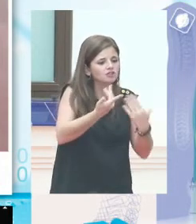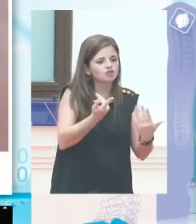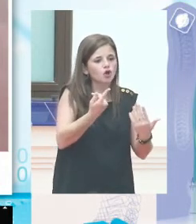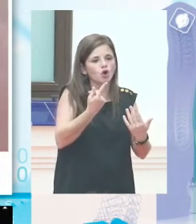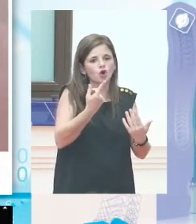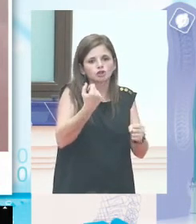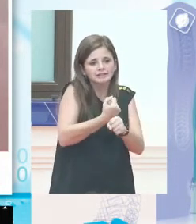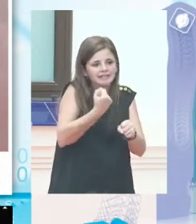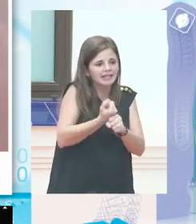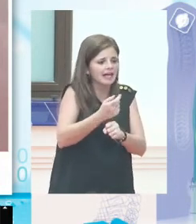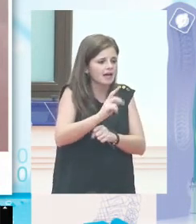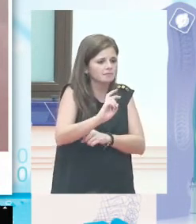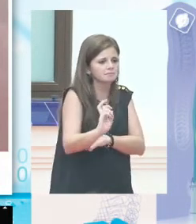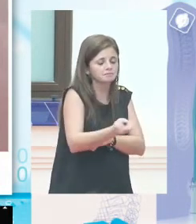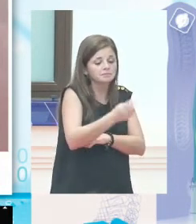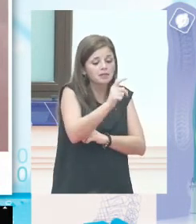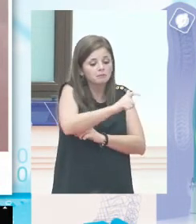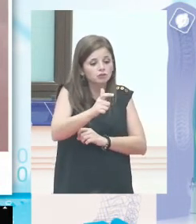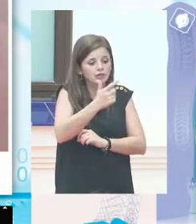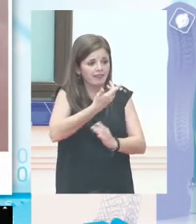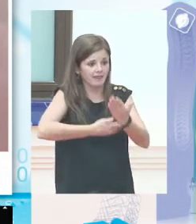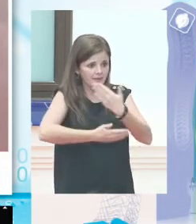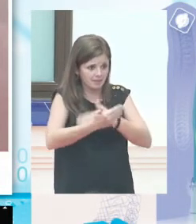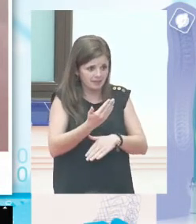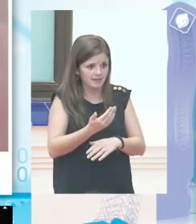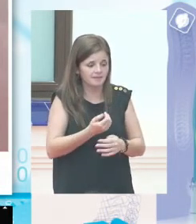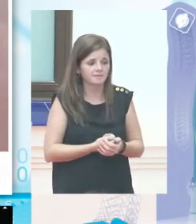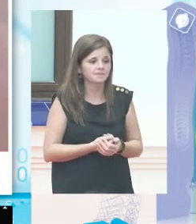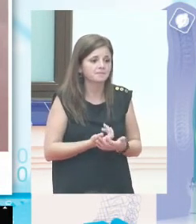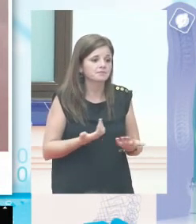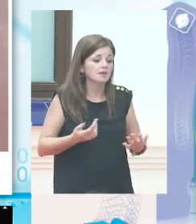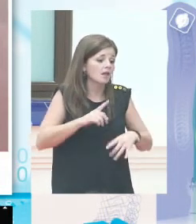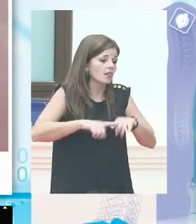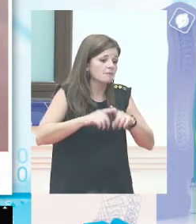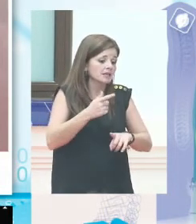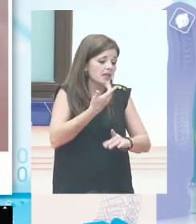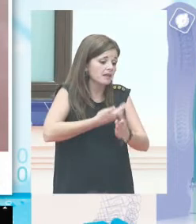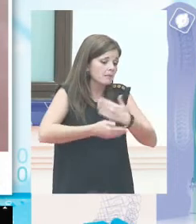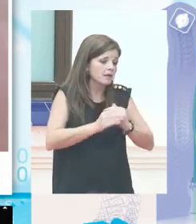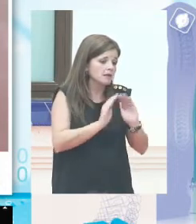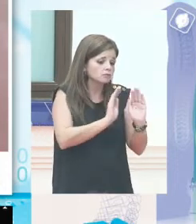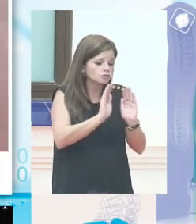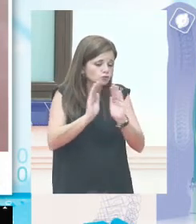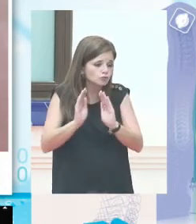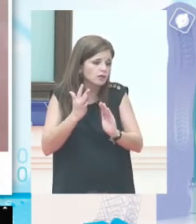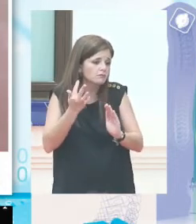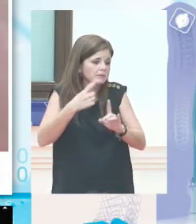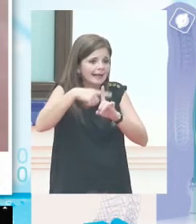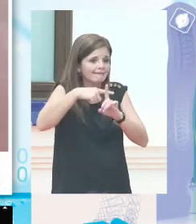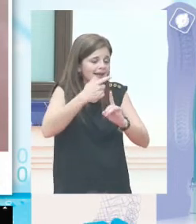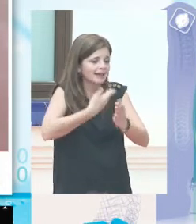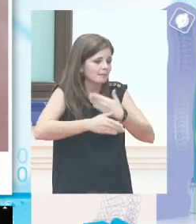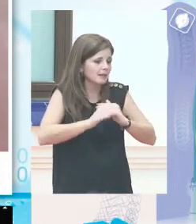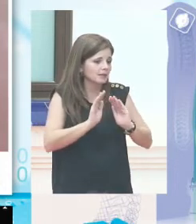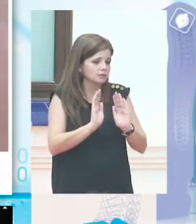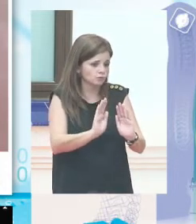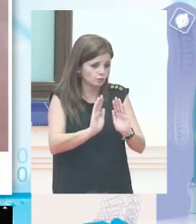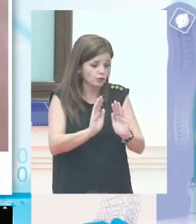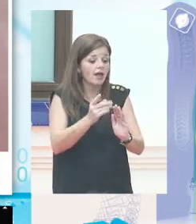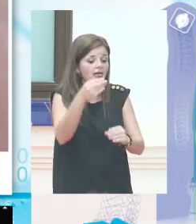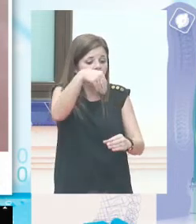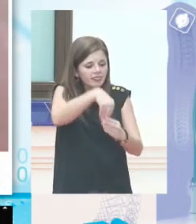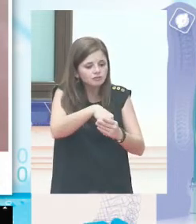realizar personas con discapacidad, teniendo en cuenta su tipo de discapacidad y el grado de discapacidad dentro del propio entorno